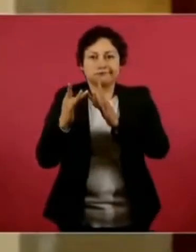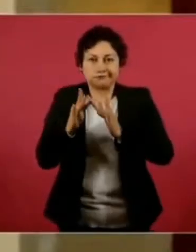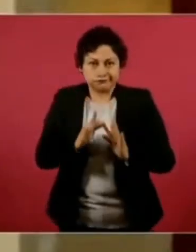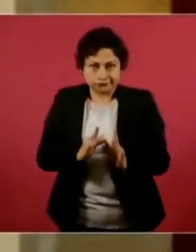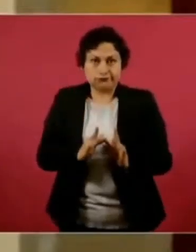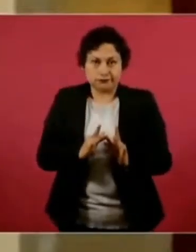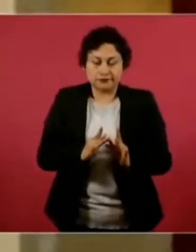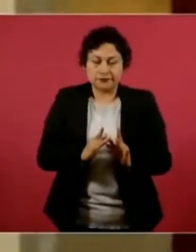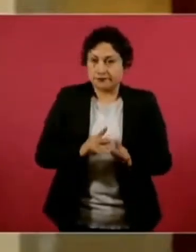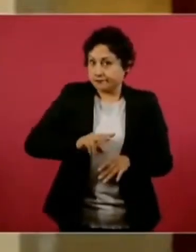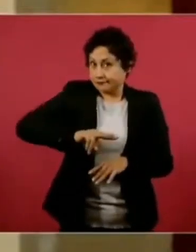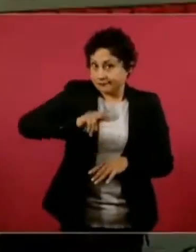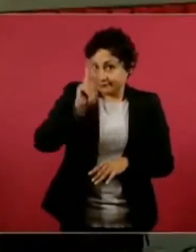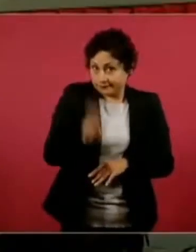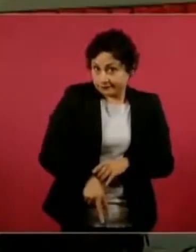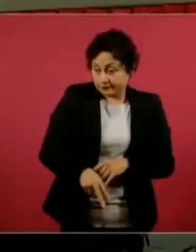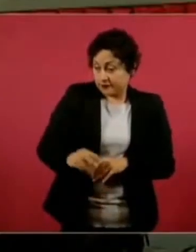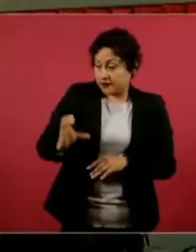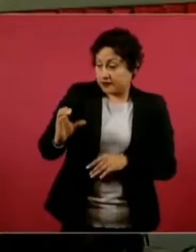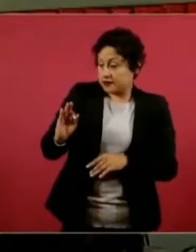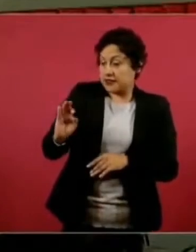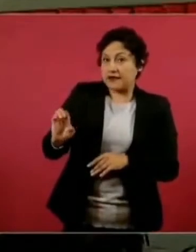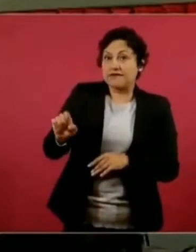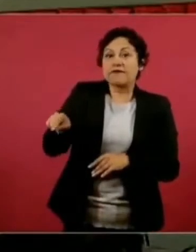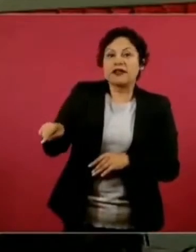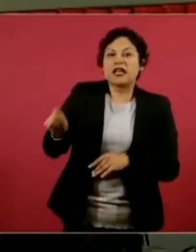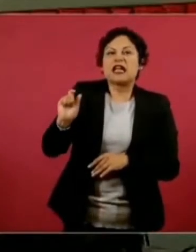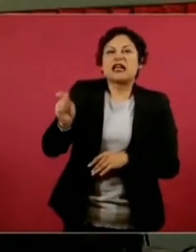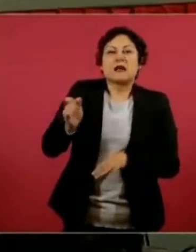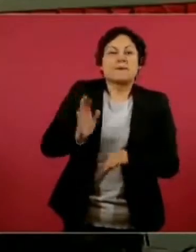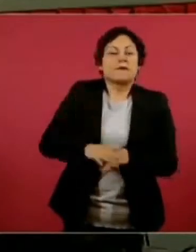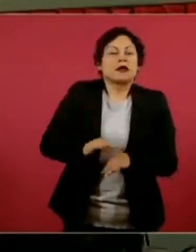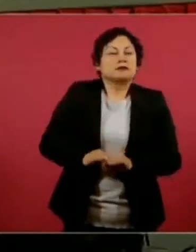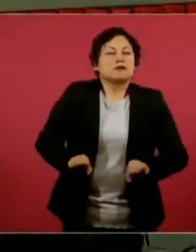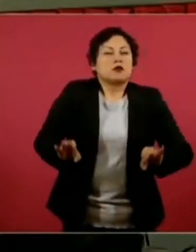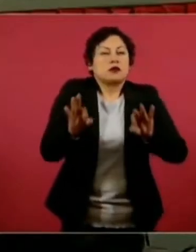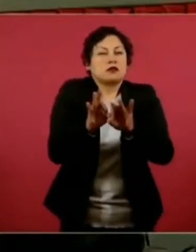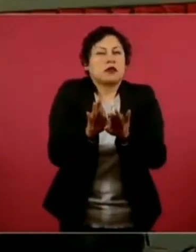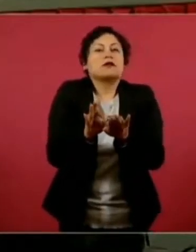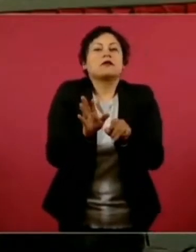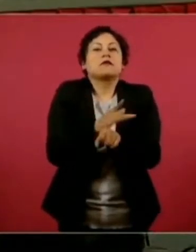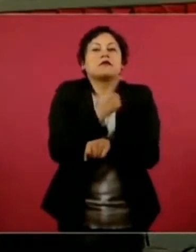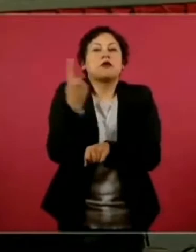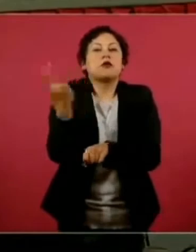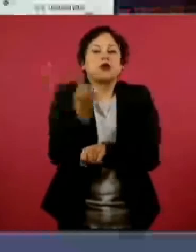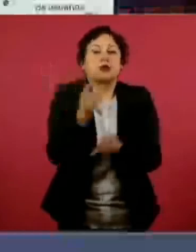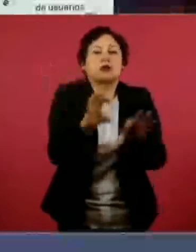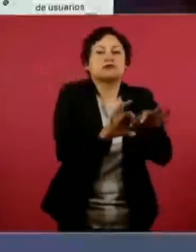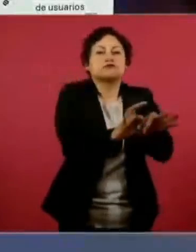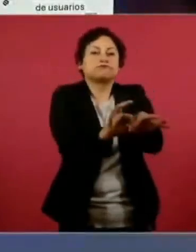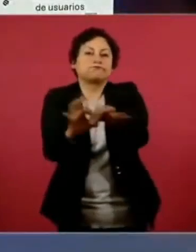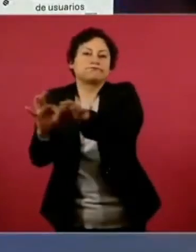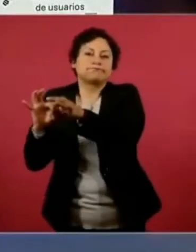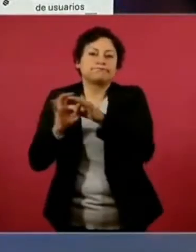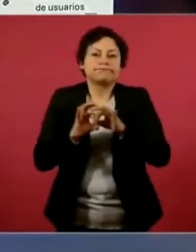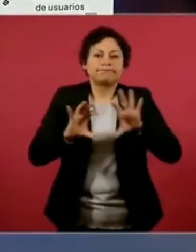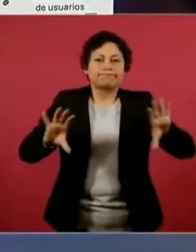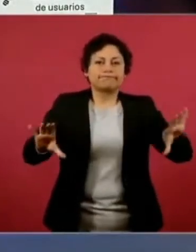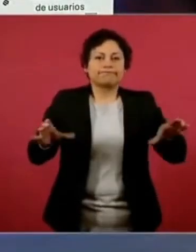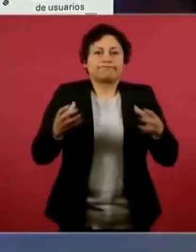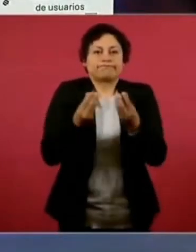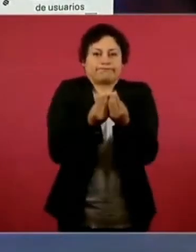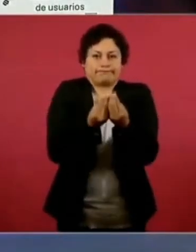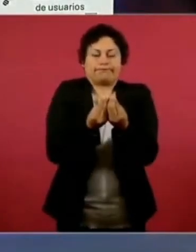nacional es su conjunto, no la forma separada de cada uno de los participantes en